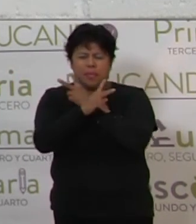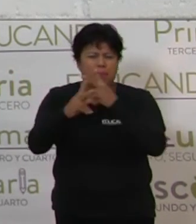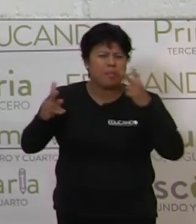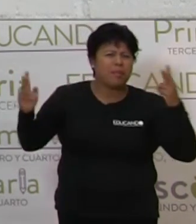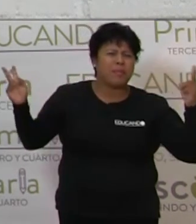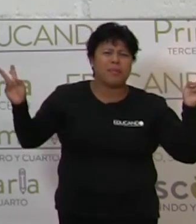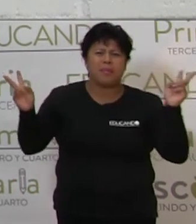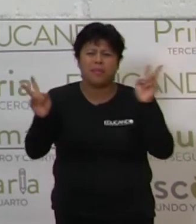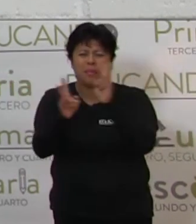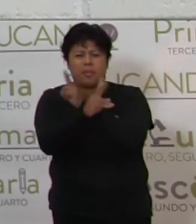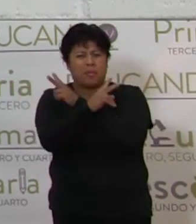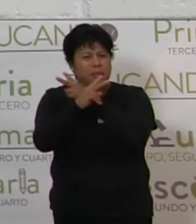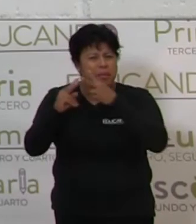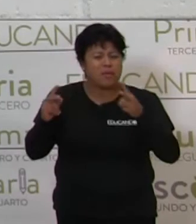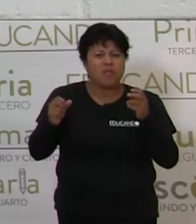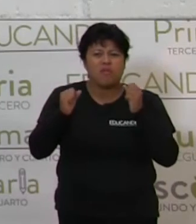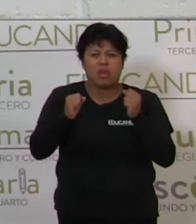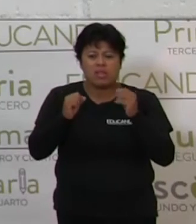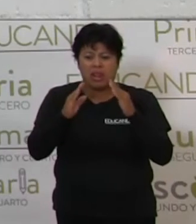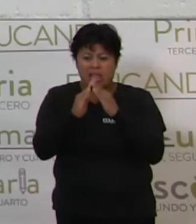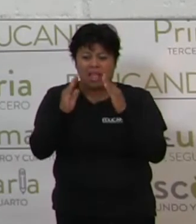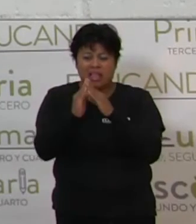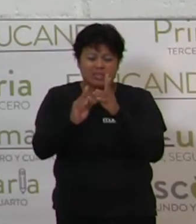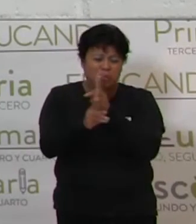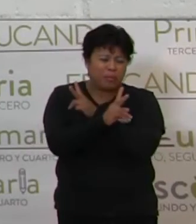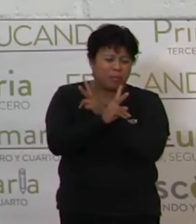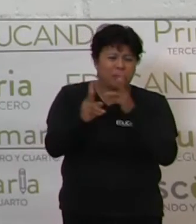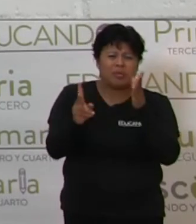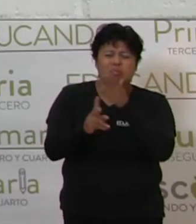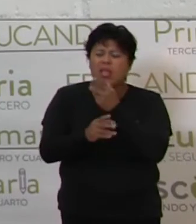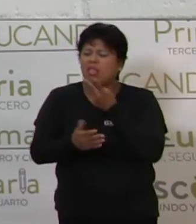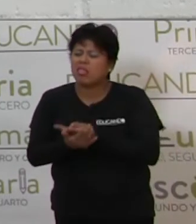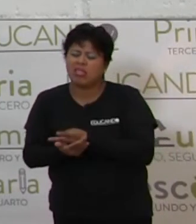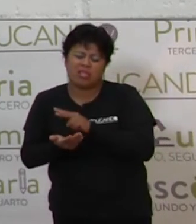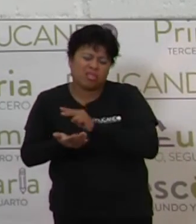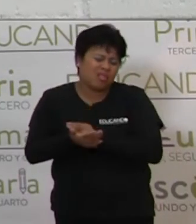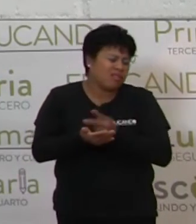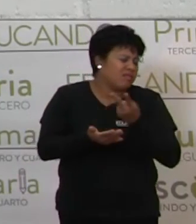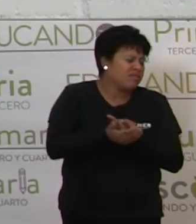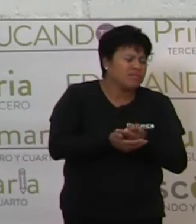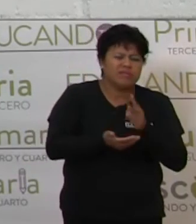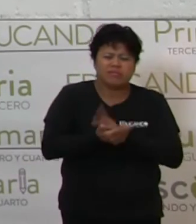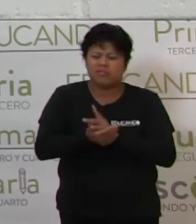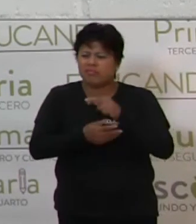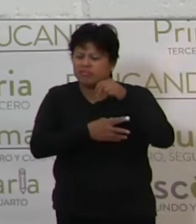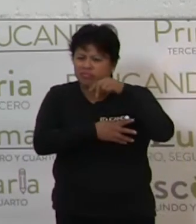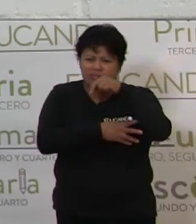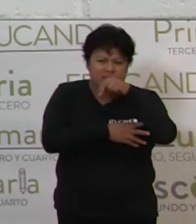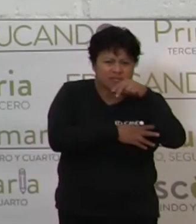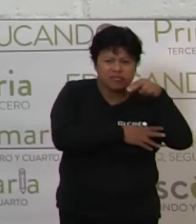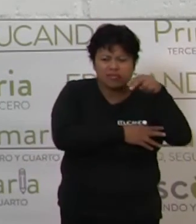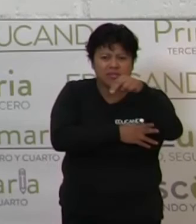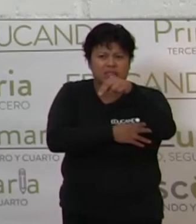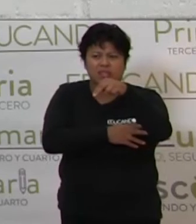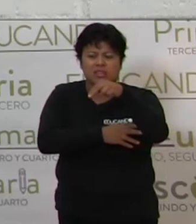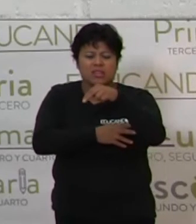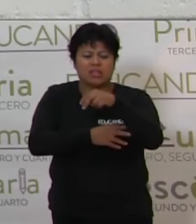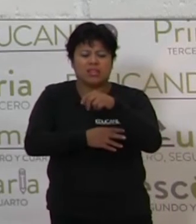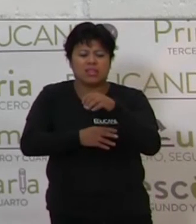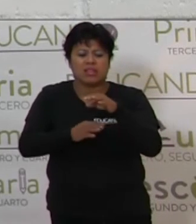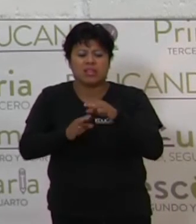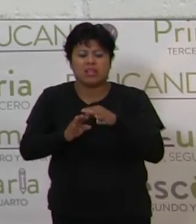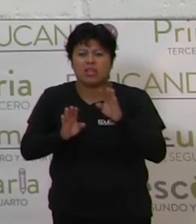viento quejumbroso alrededor de la casa y no podía dormir. Se levantó y cruzó la habitación hasta llegar a